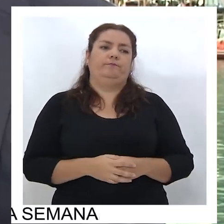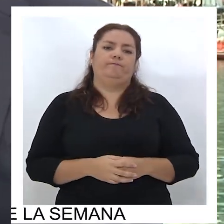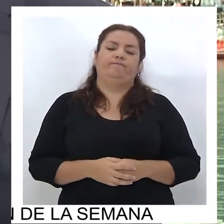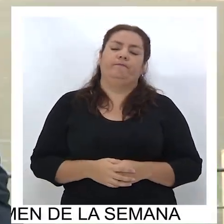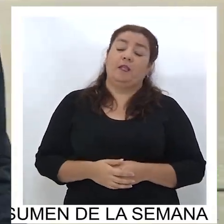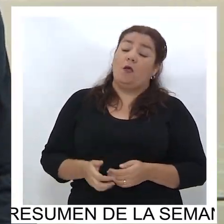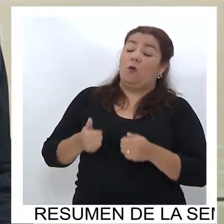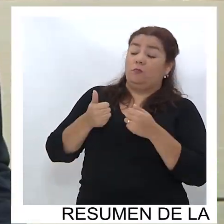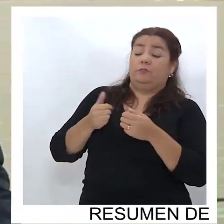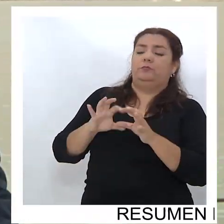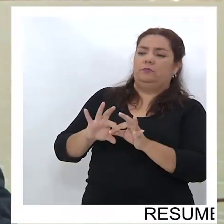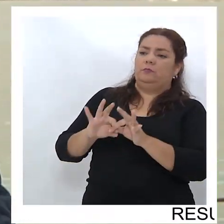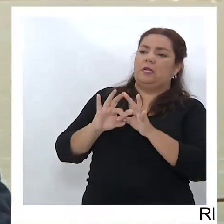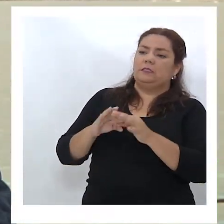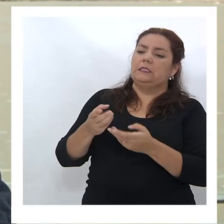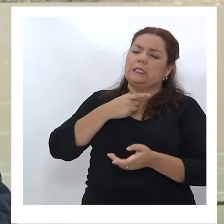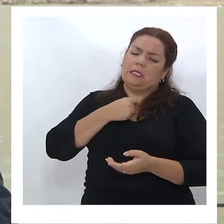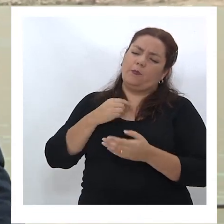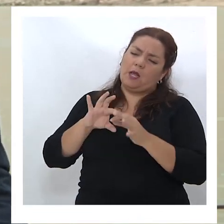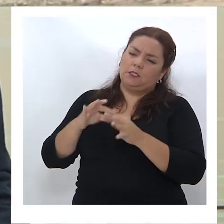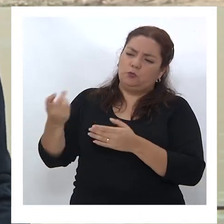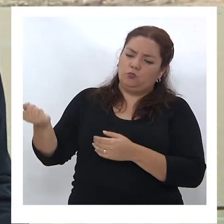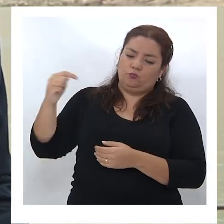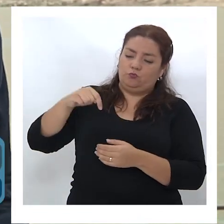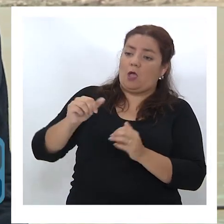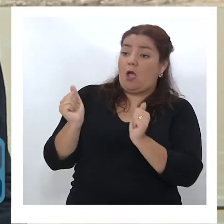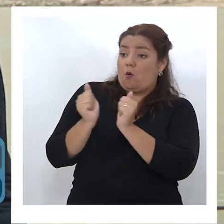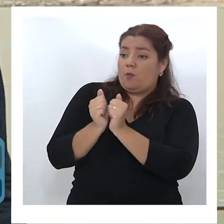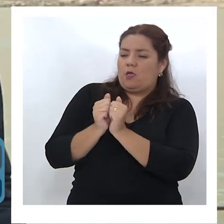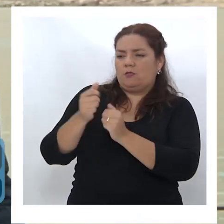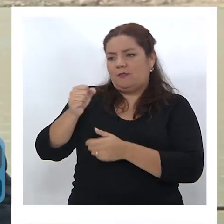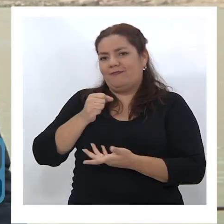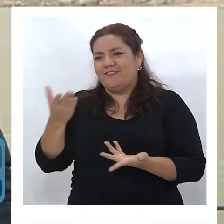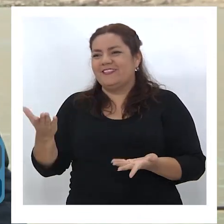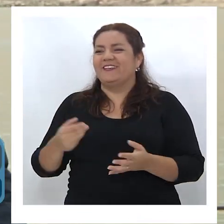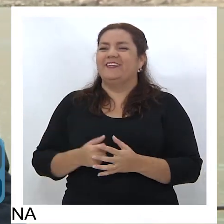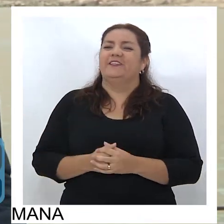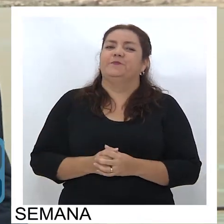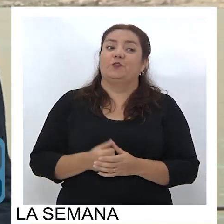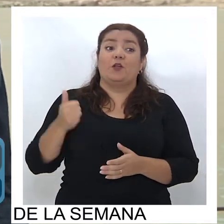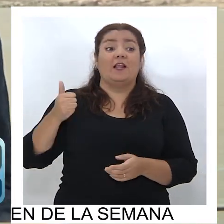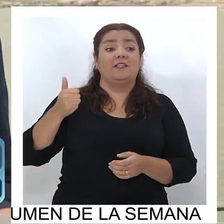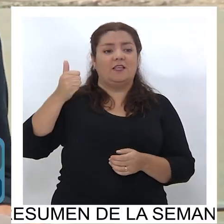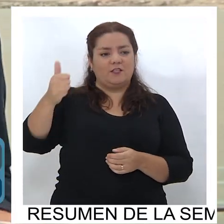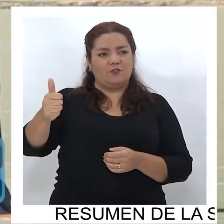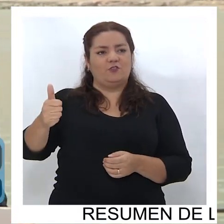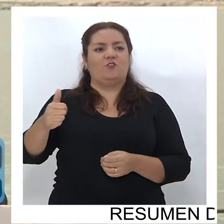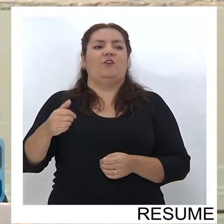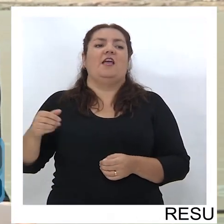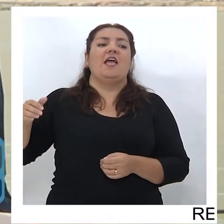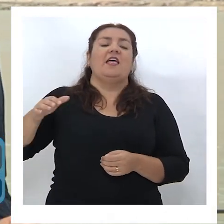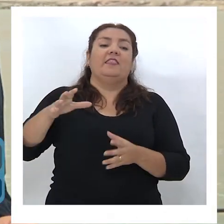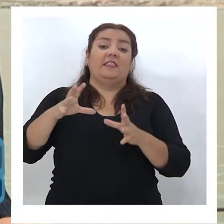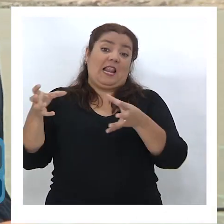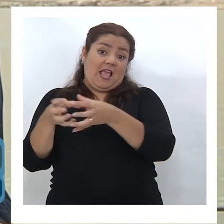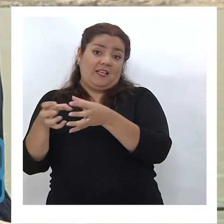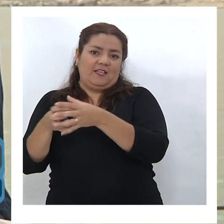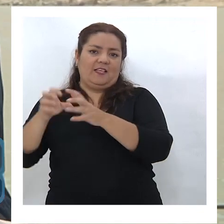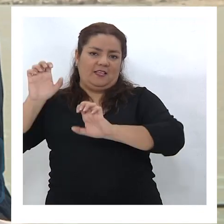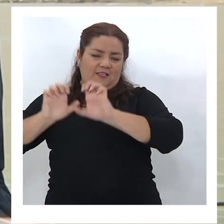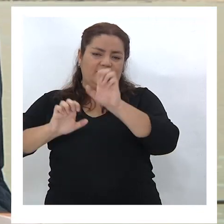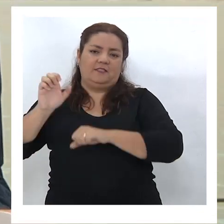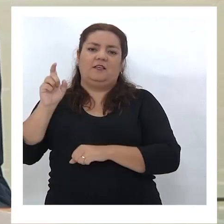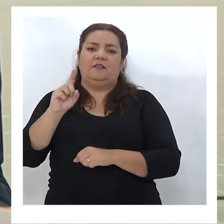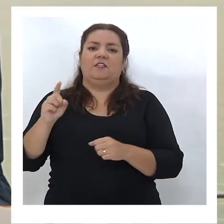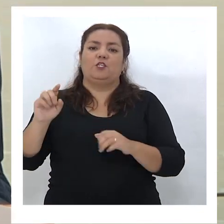queremos agradecerte, Giovanni, que nos haya acompañado en esta entrevista, ¿cierto? Director de la Agencia de Sustentabilidad y Cambio Climático, conversó en